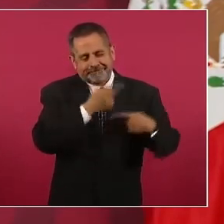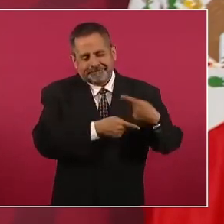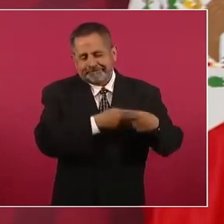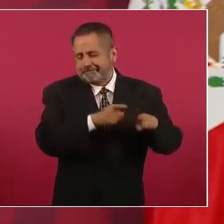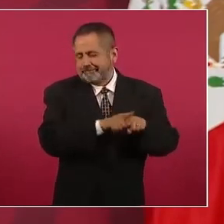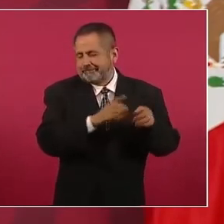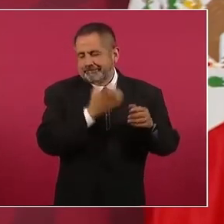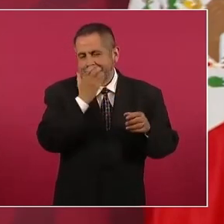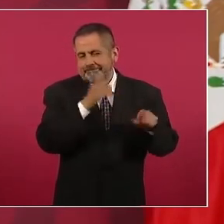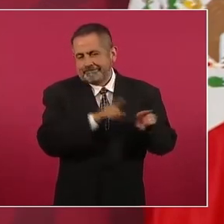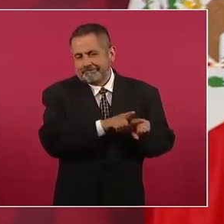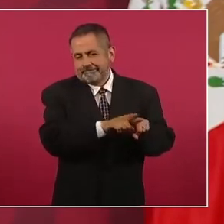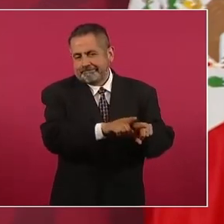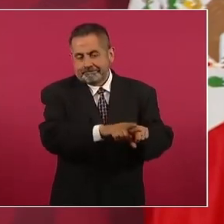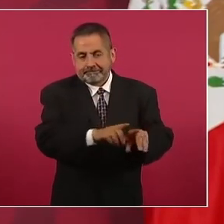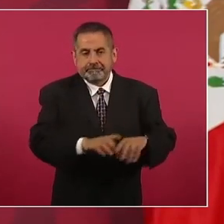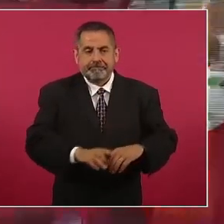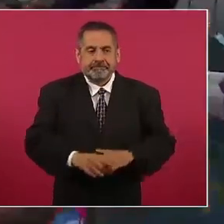para.